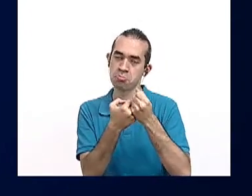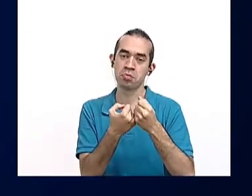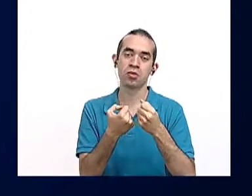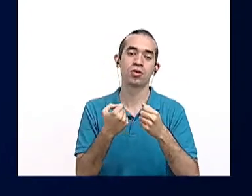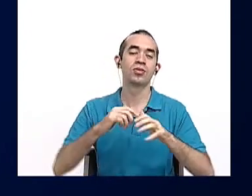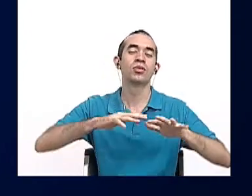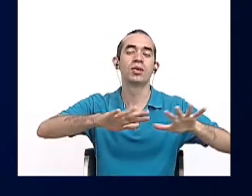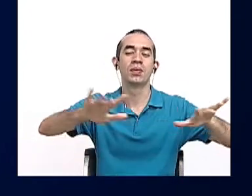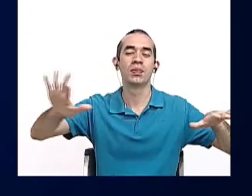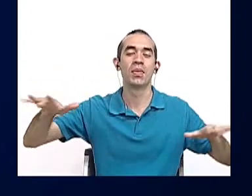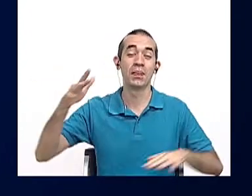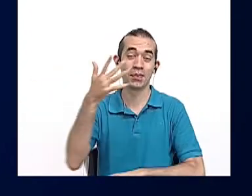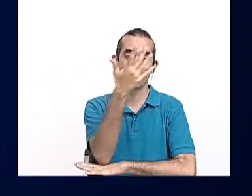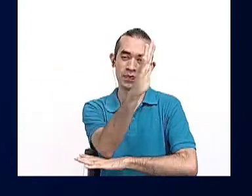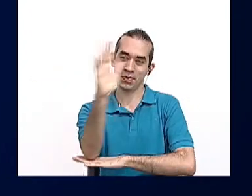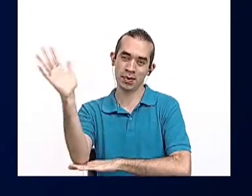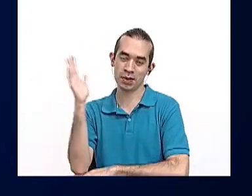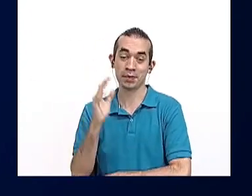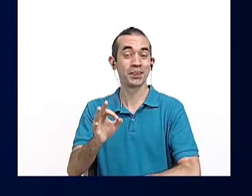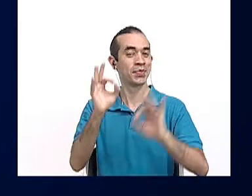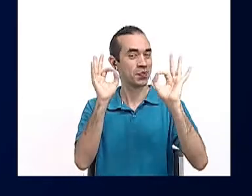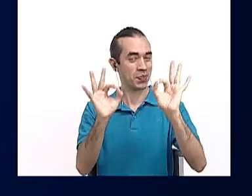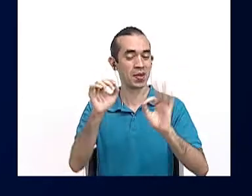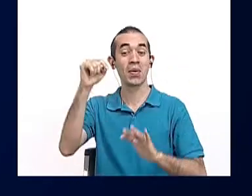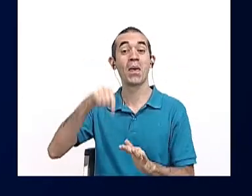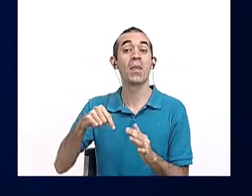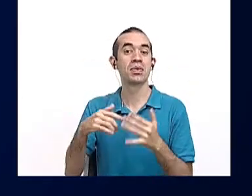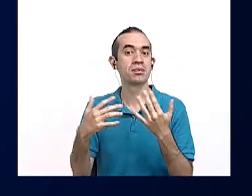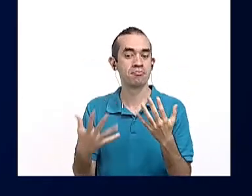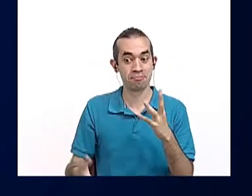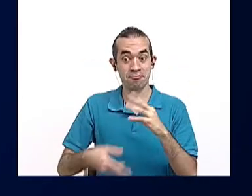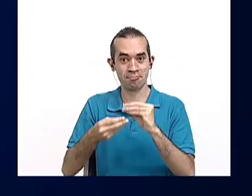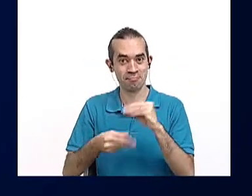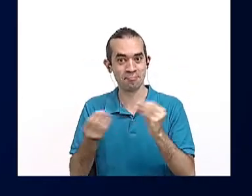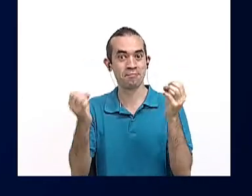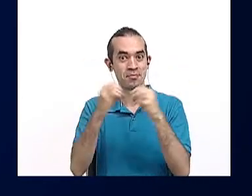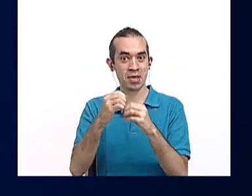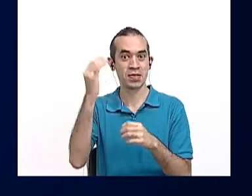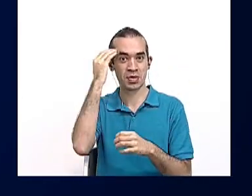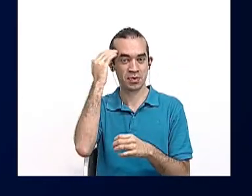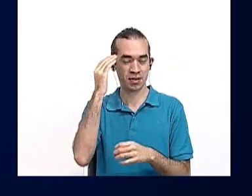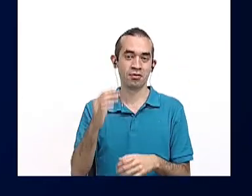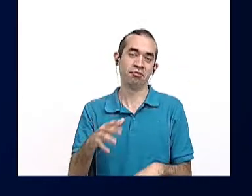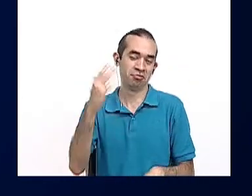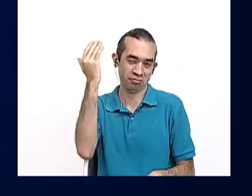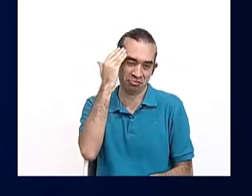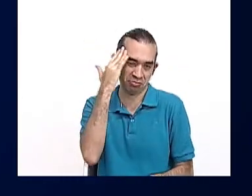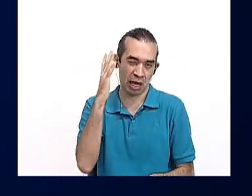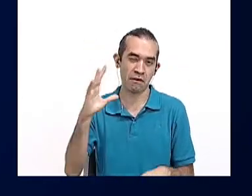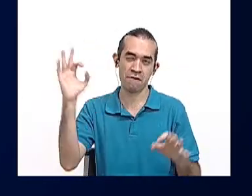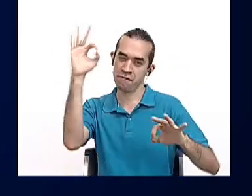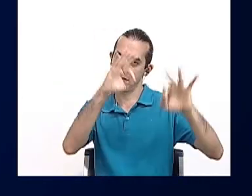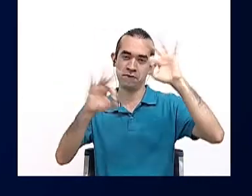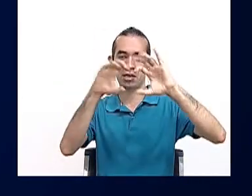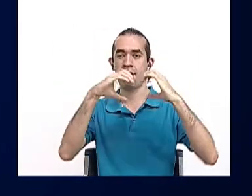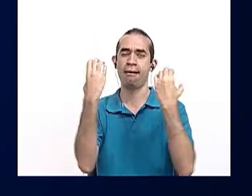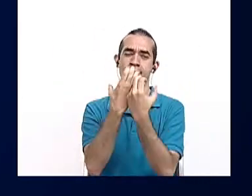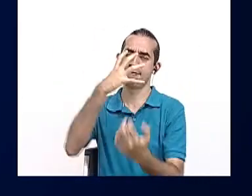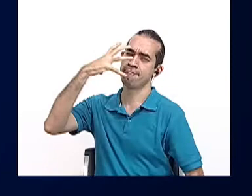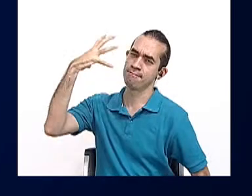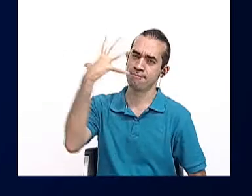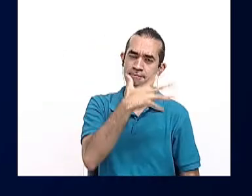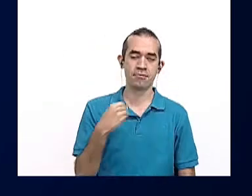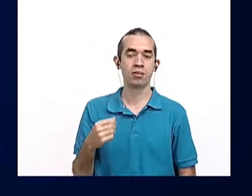bien, ahora hoy vamos a seguir ampliando conocimientos. Como la clase de física es tan maravillosa, tenemos